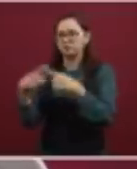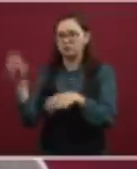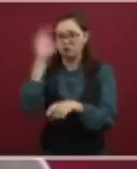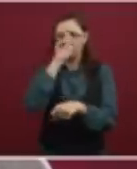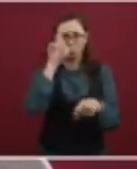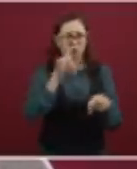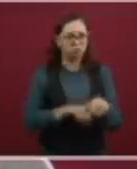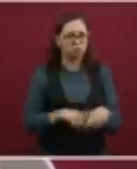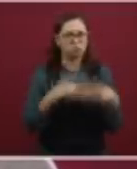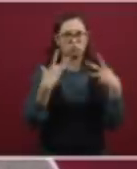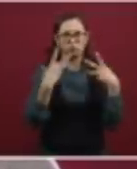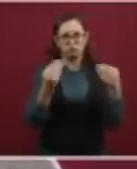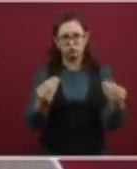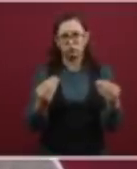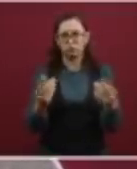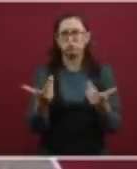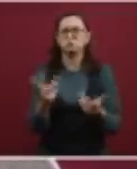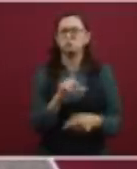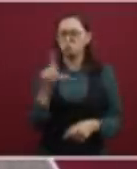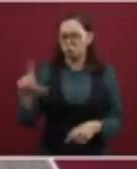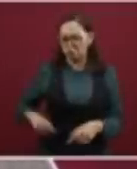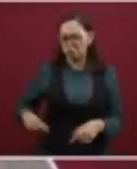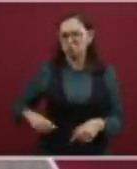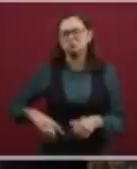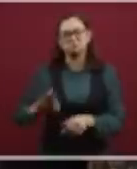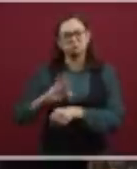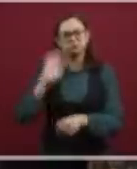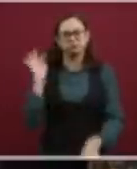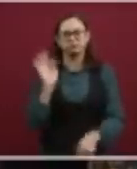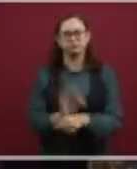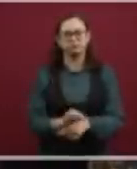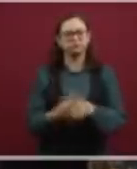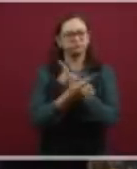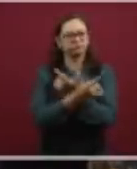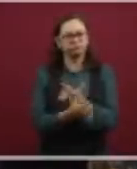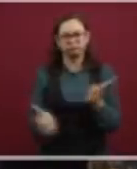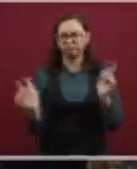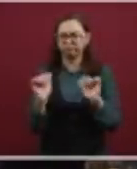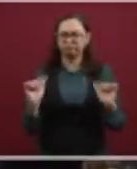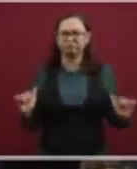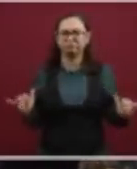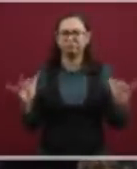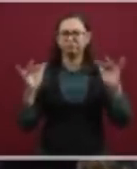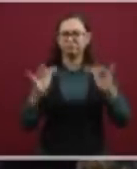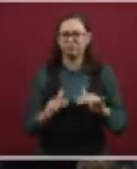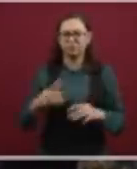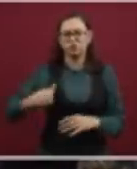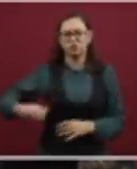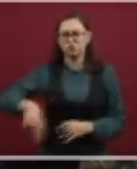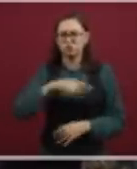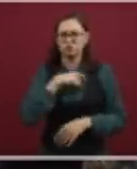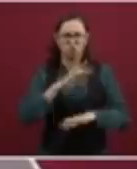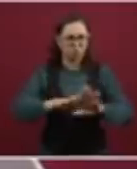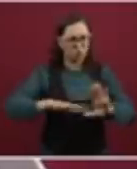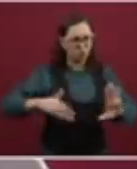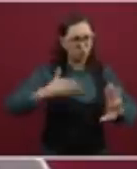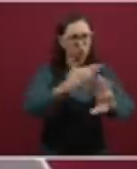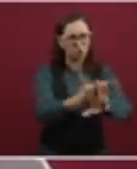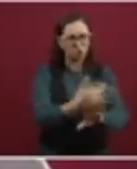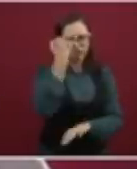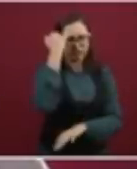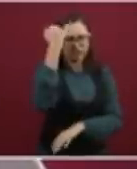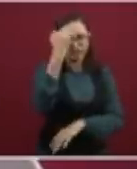como país. Somos un gobierno que defiende las libertades y en este sentido no perseguiremos a nadie, ni por sus ideas ni por